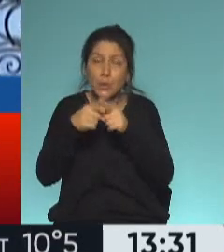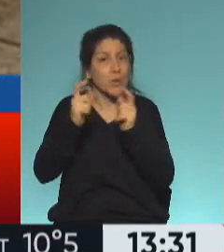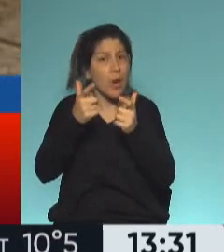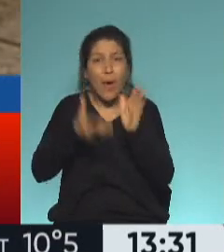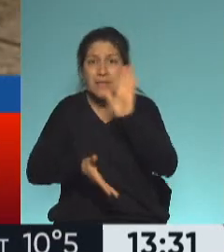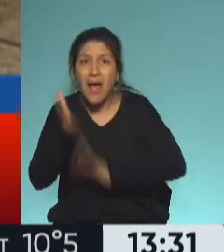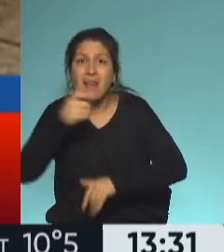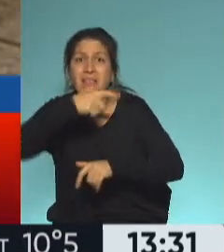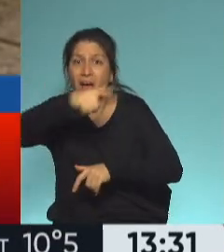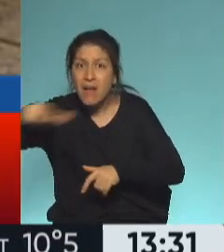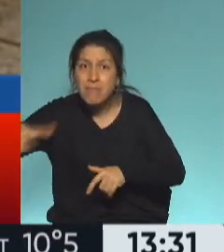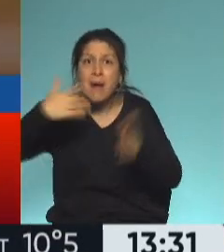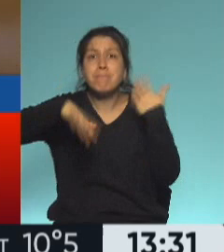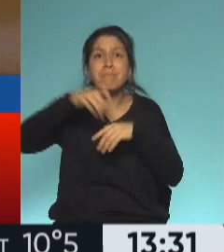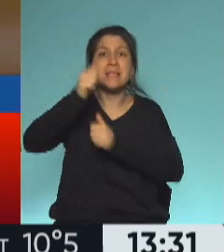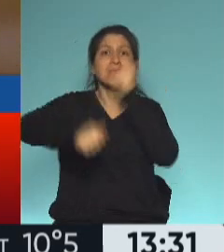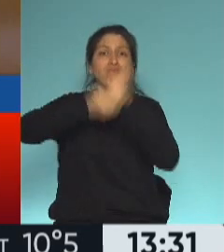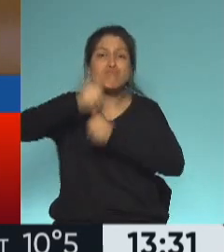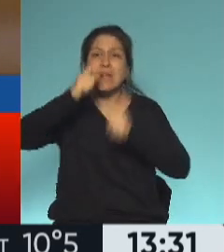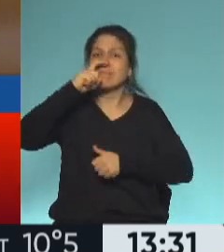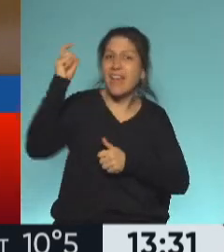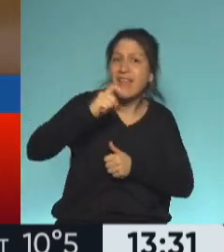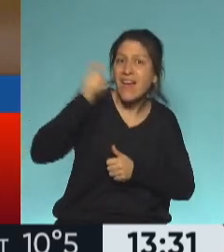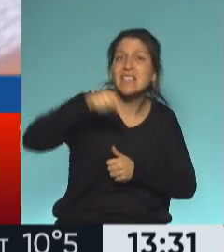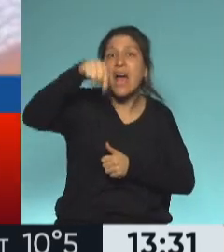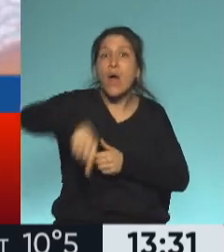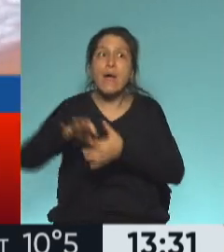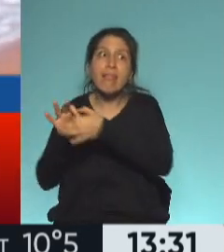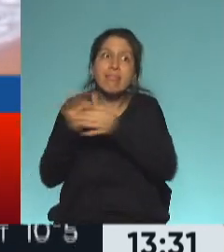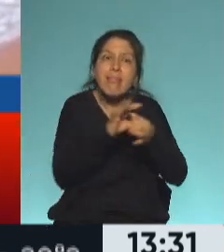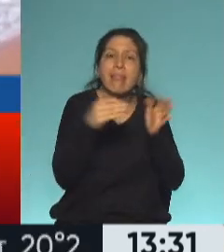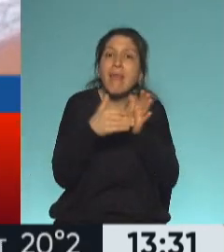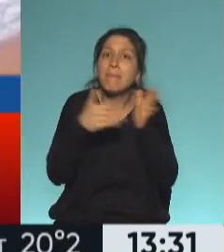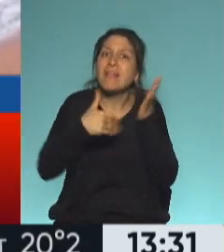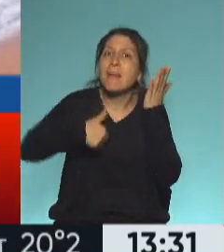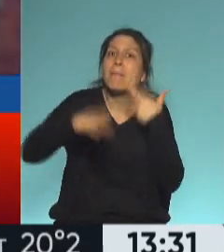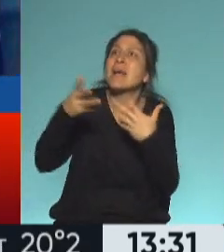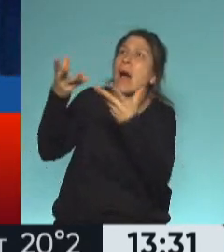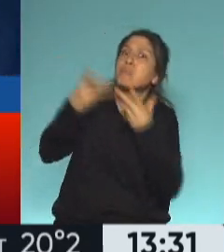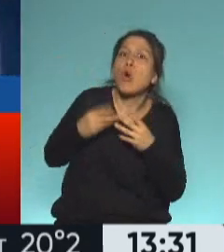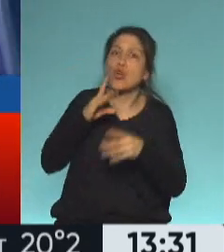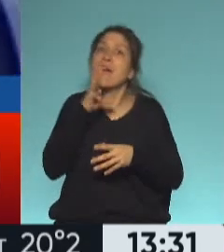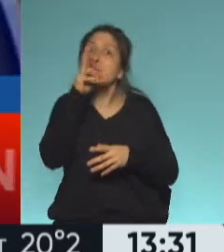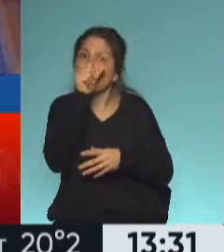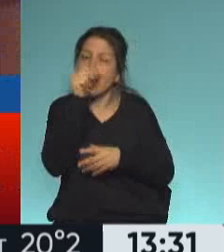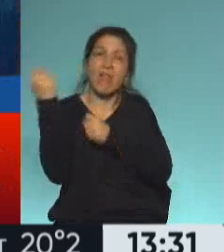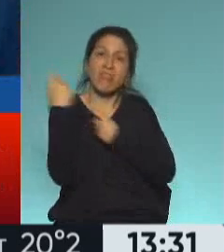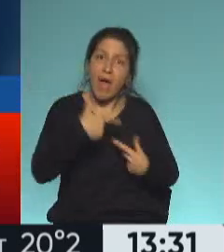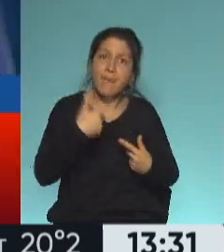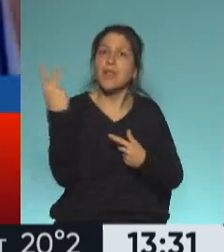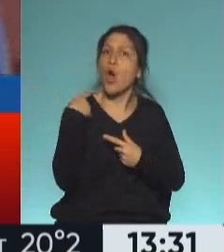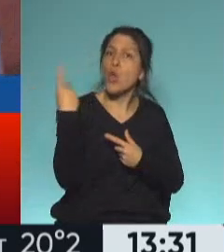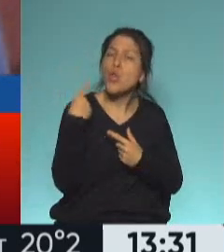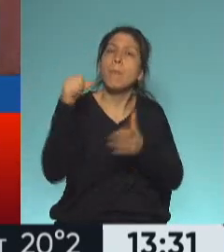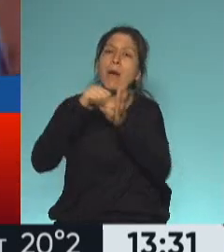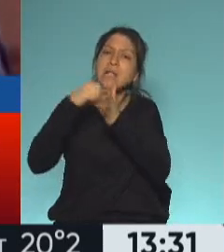pasan oleoductos y gasoductos rusos, dependerá ahora aún más de Moscú. Ambos países tienen una alianza